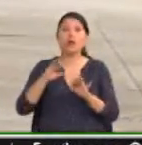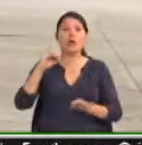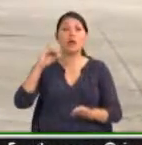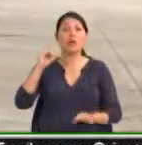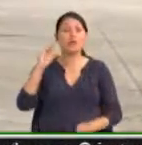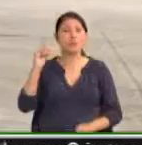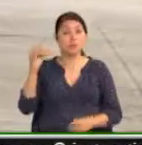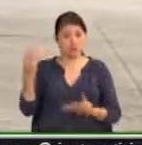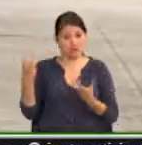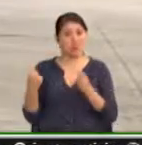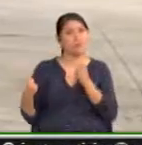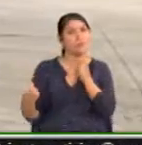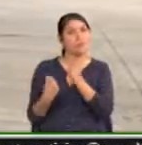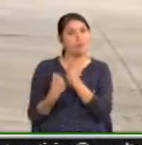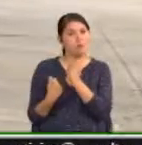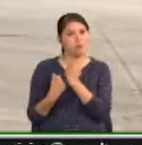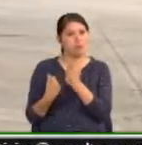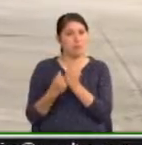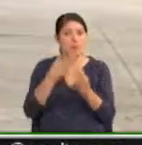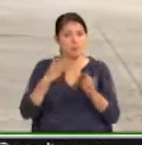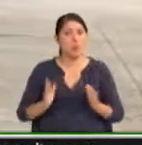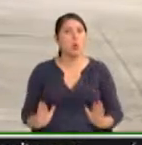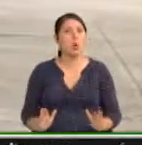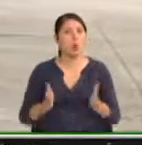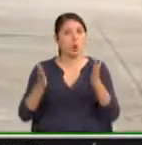Dimayor nos quiere apoyar para el